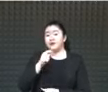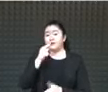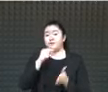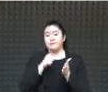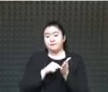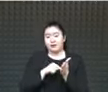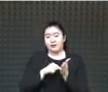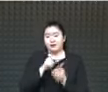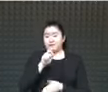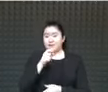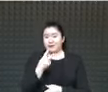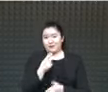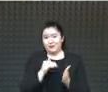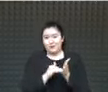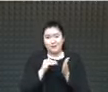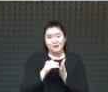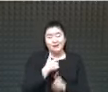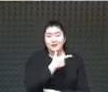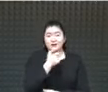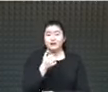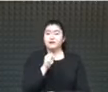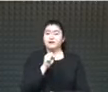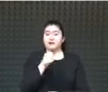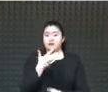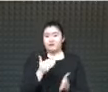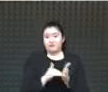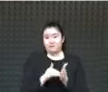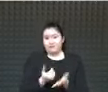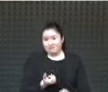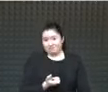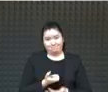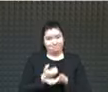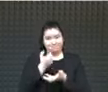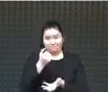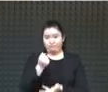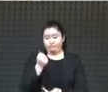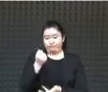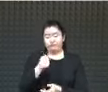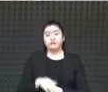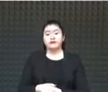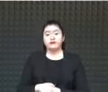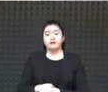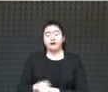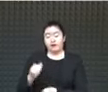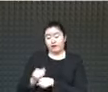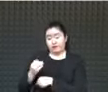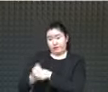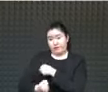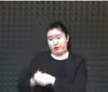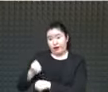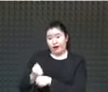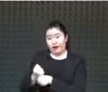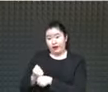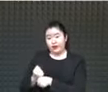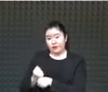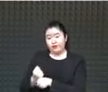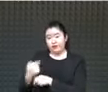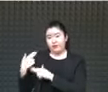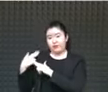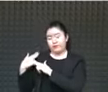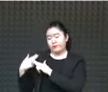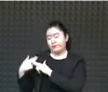1.022 millones 765 mil pesos. En 21, este año, se ha ejercido